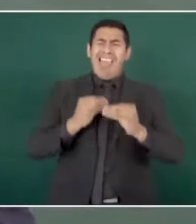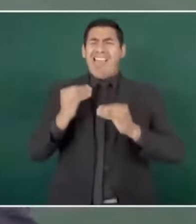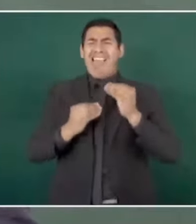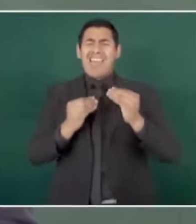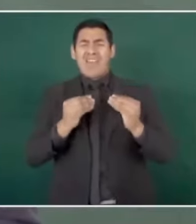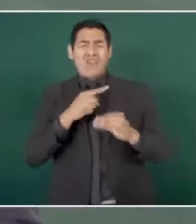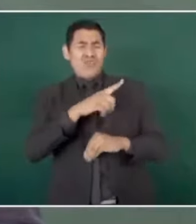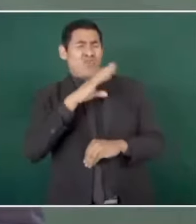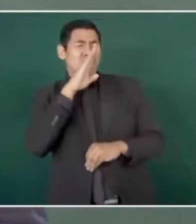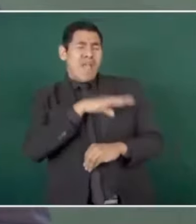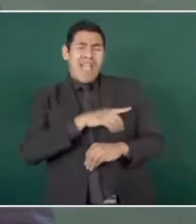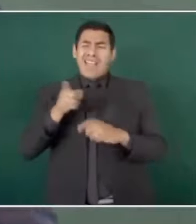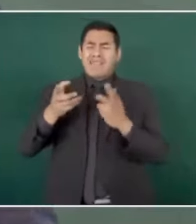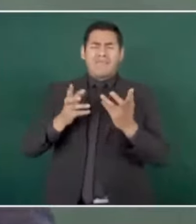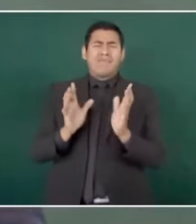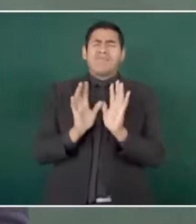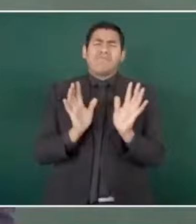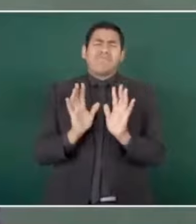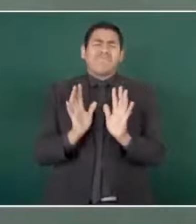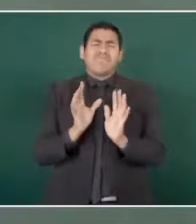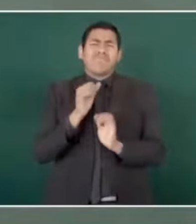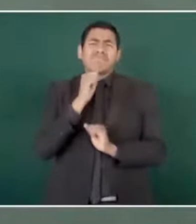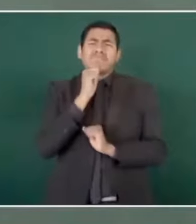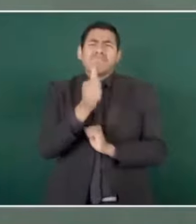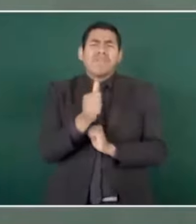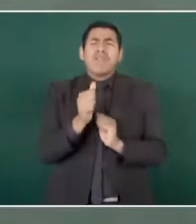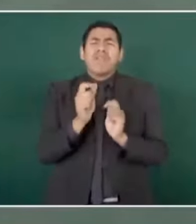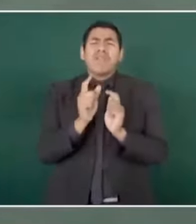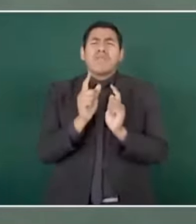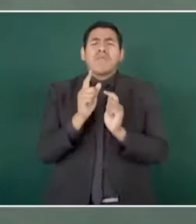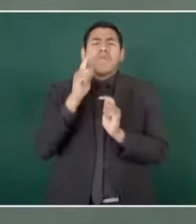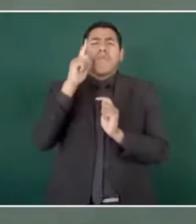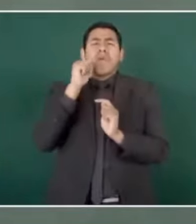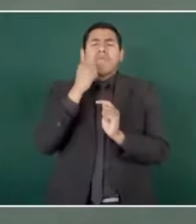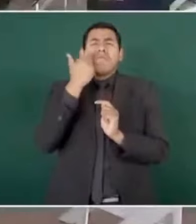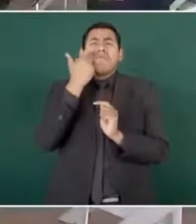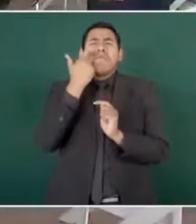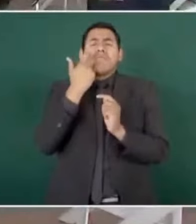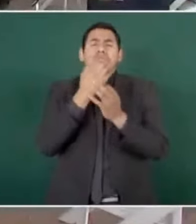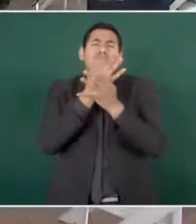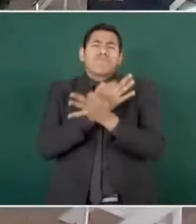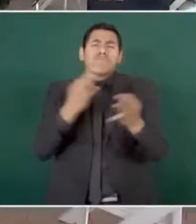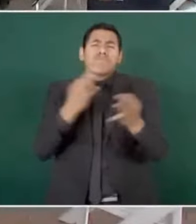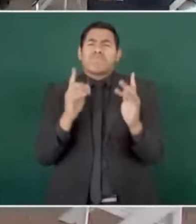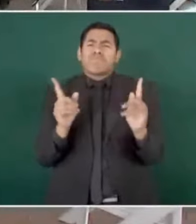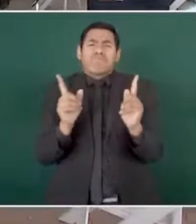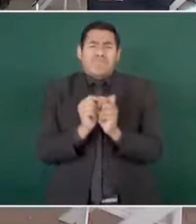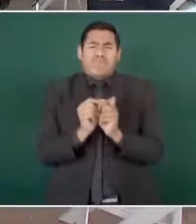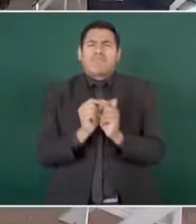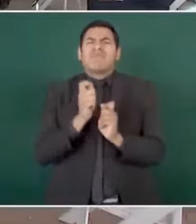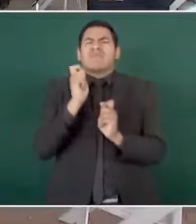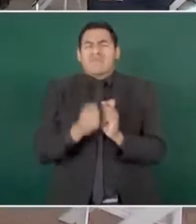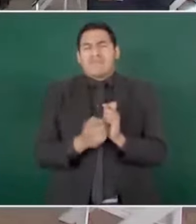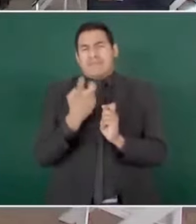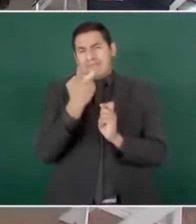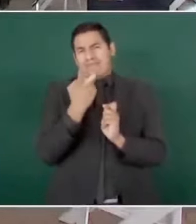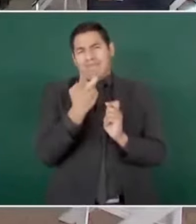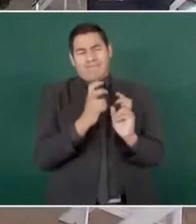más para que se informe sobre este caso y